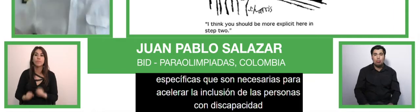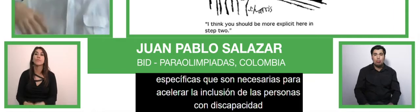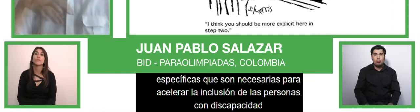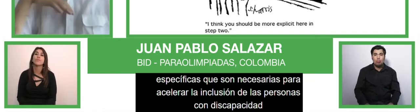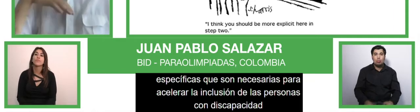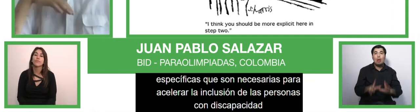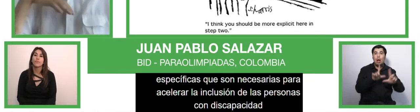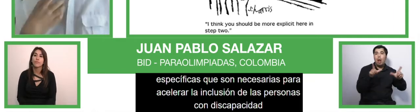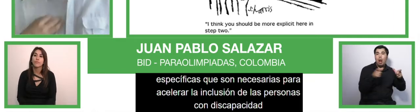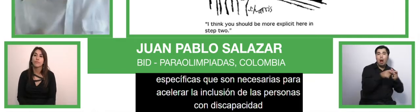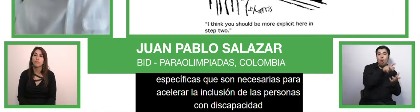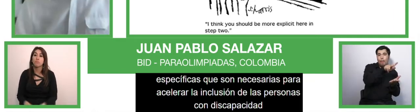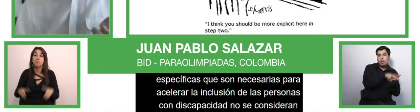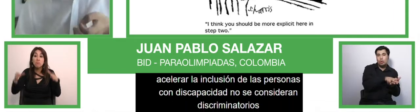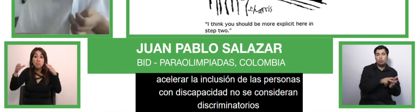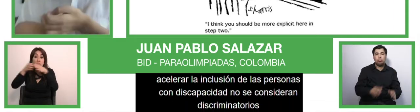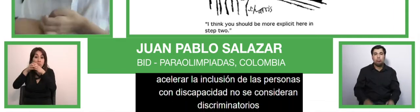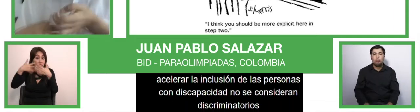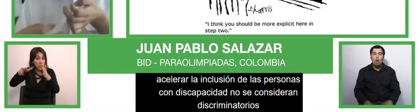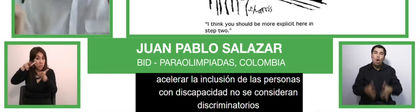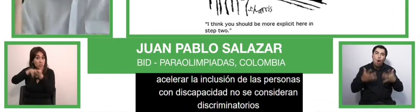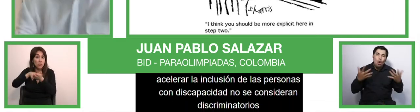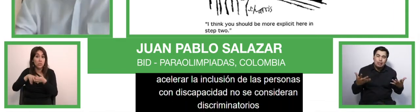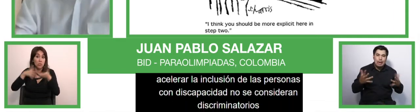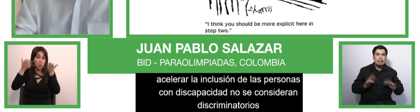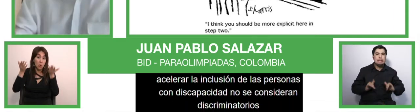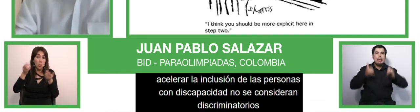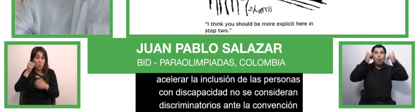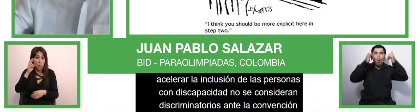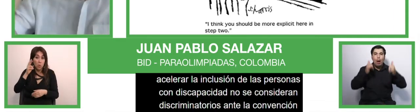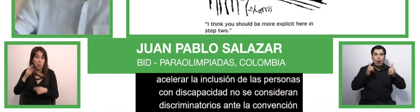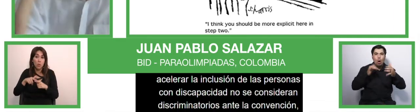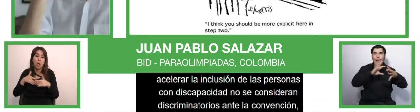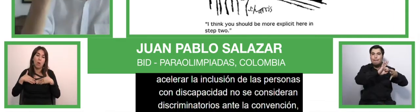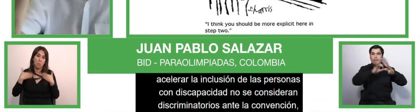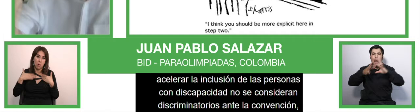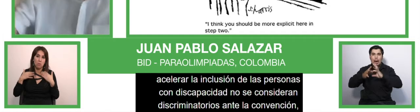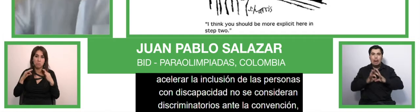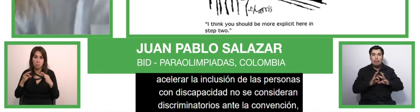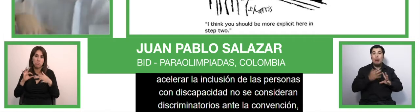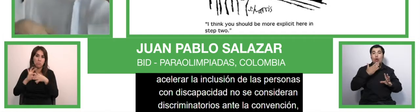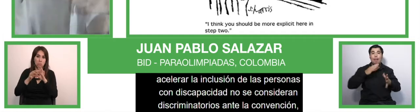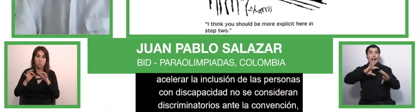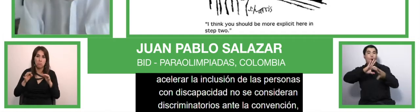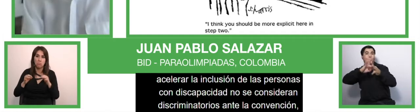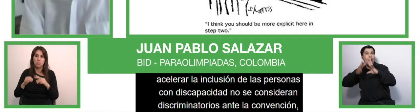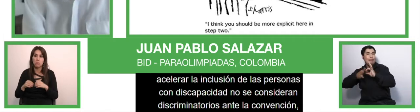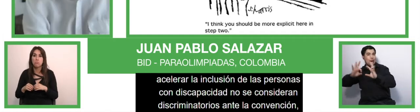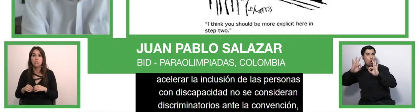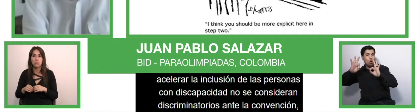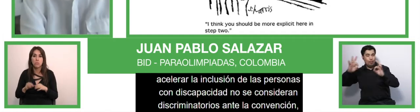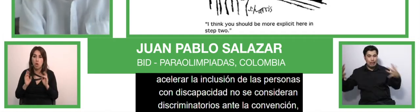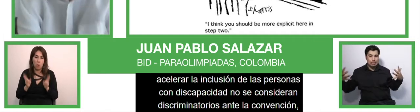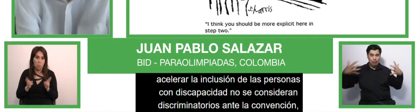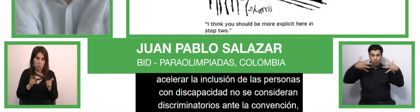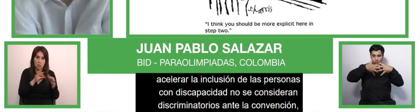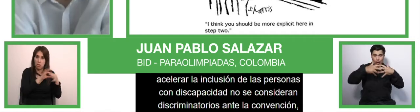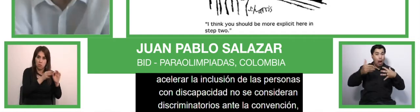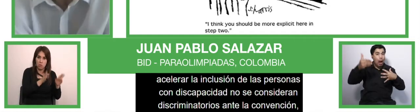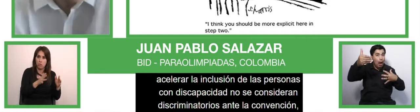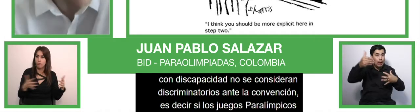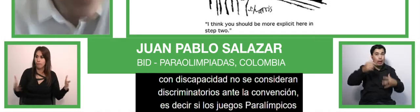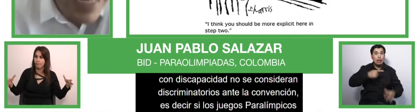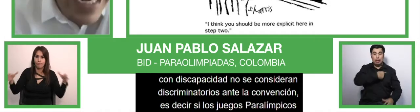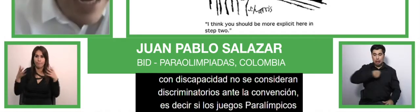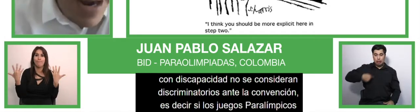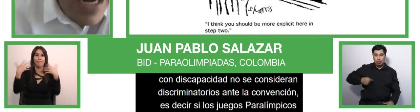ante la convención. Es decir, si los Juegos Paralímpicos y Olímpicos se fusionaran el próximo año en Tokio